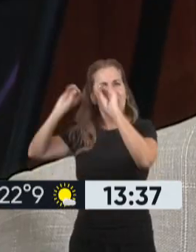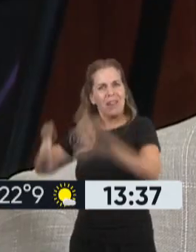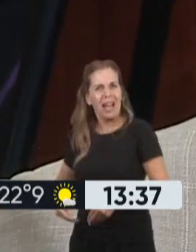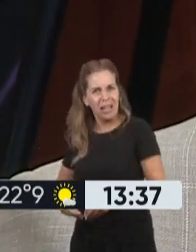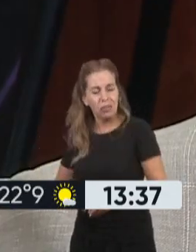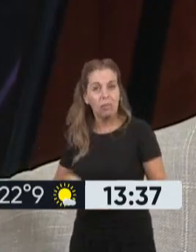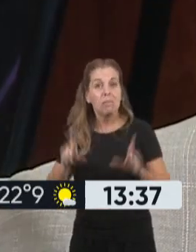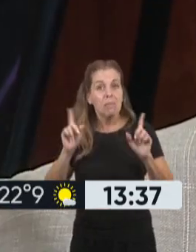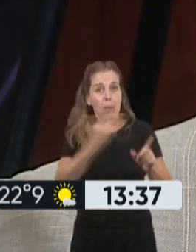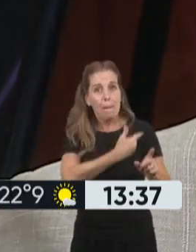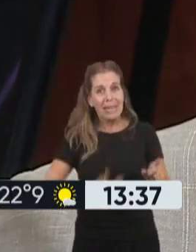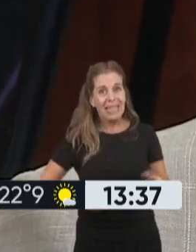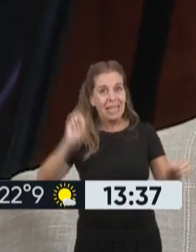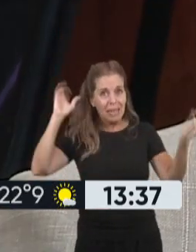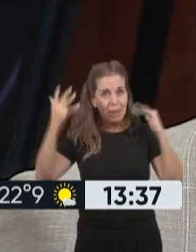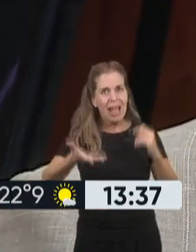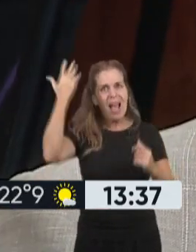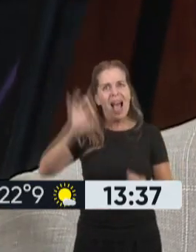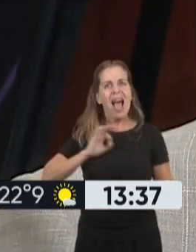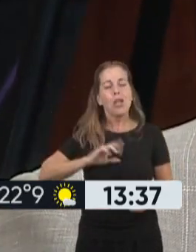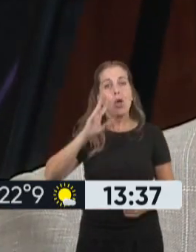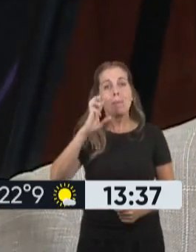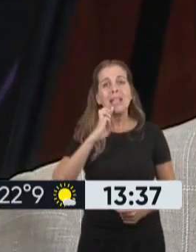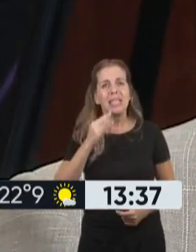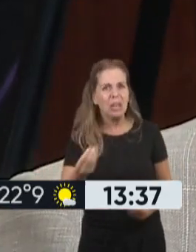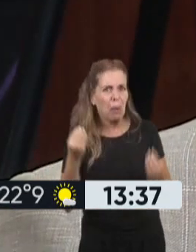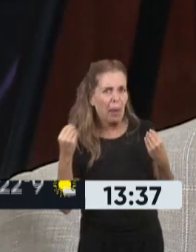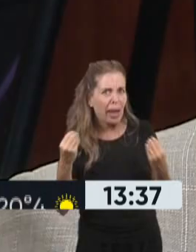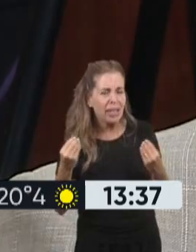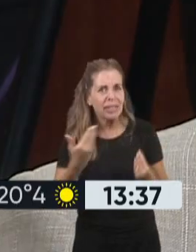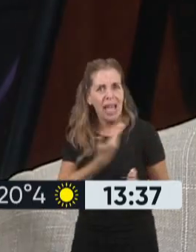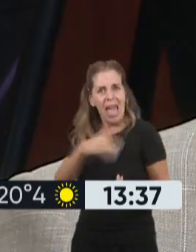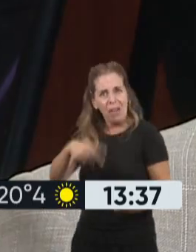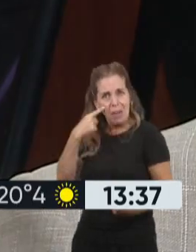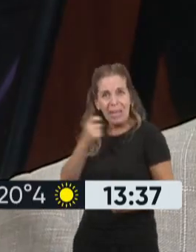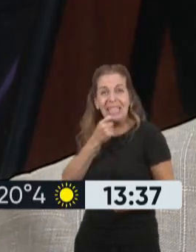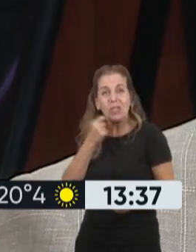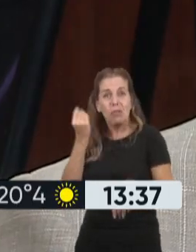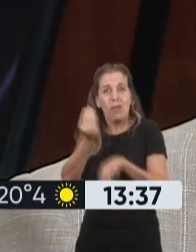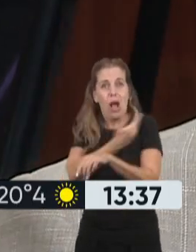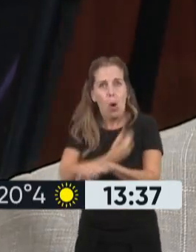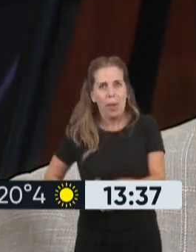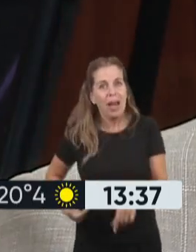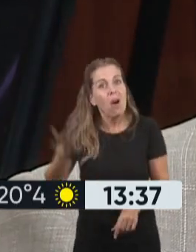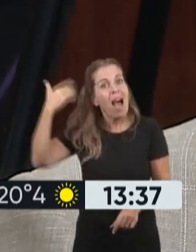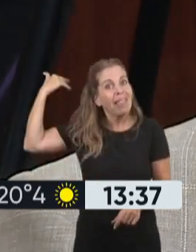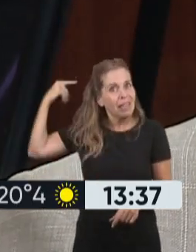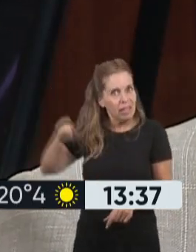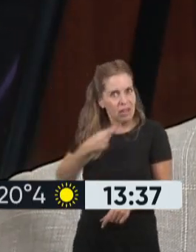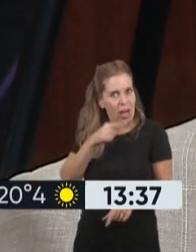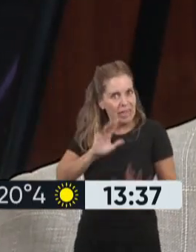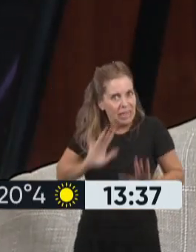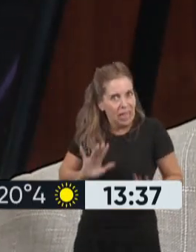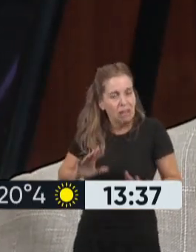la Nación, Javier Milei, en 2019 dice: en mi mundo no existe el FMI. Si yo fuera gobierno no hubiera caído en el FMI porque propuso un ajuste consistente y